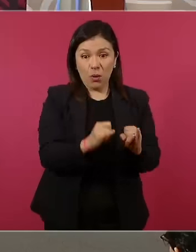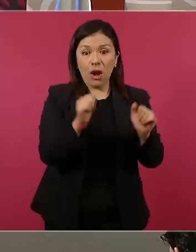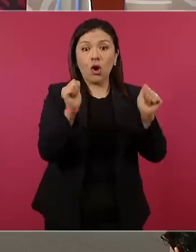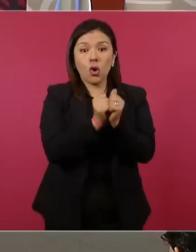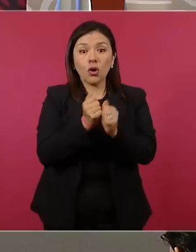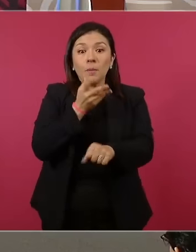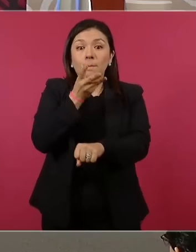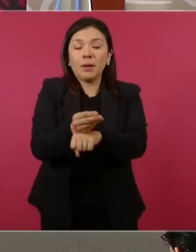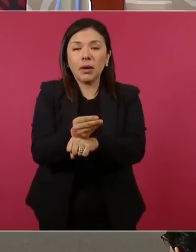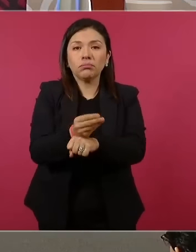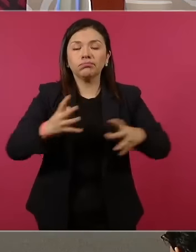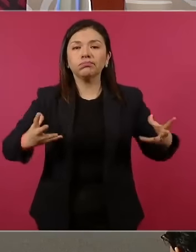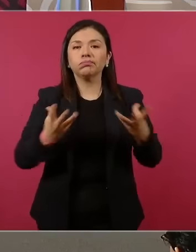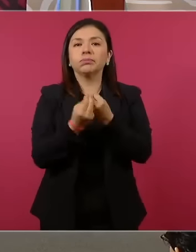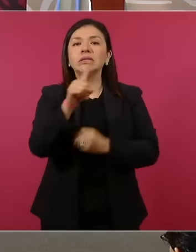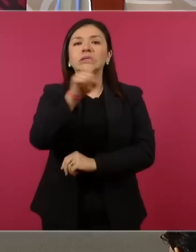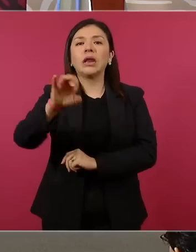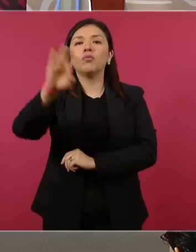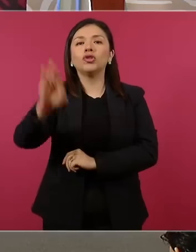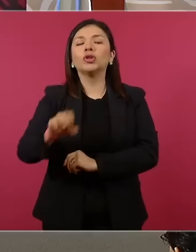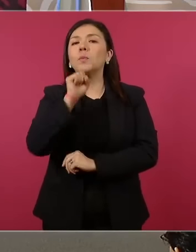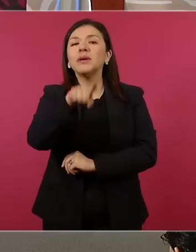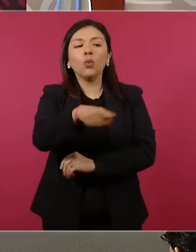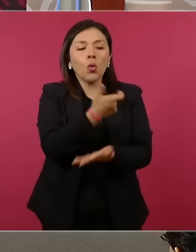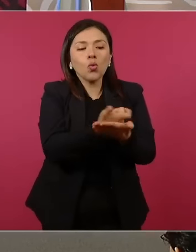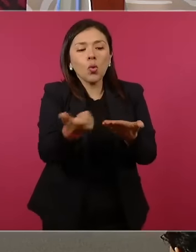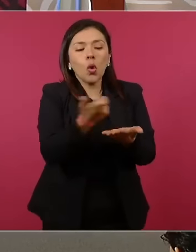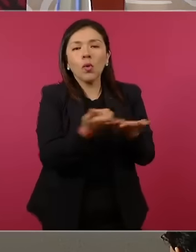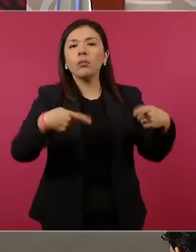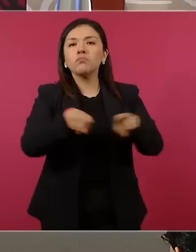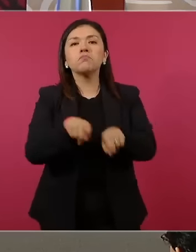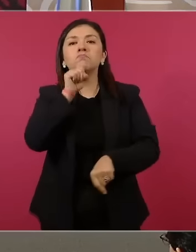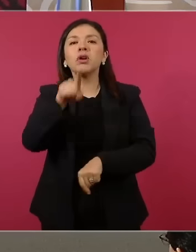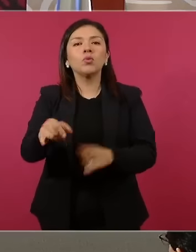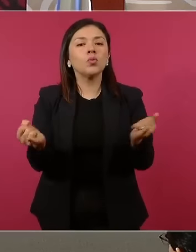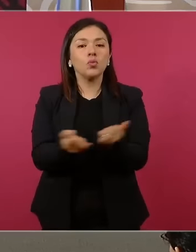el 100% de su último salario.